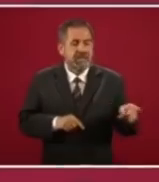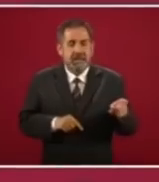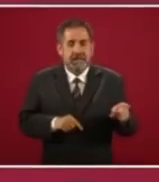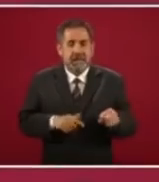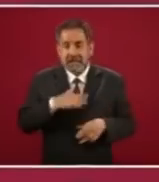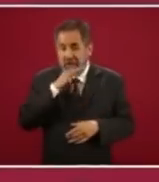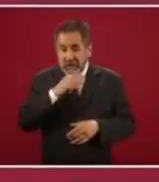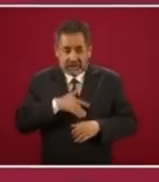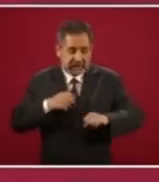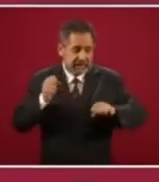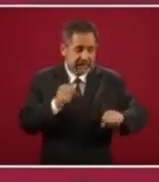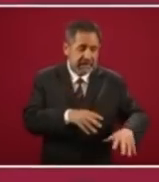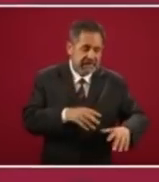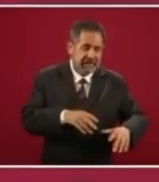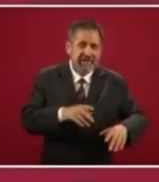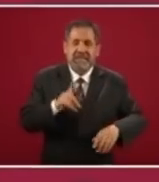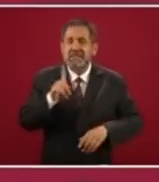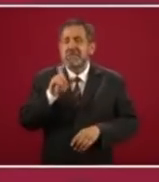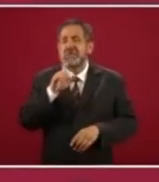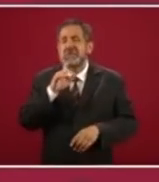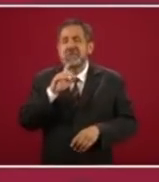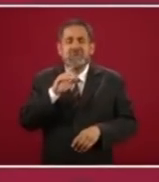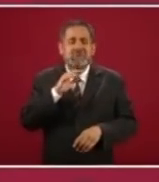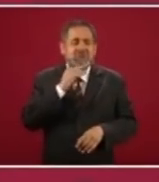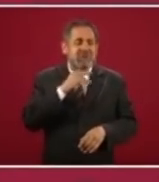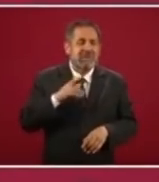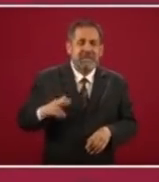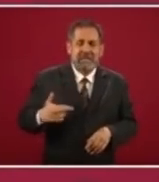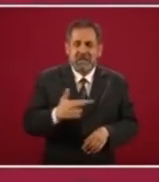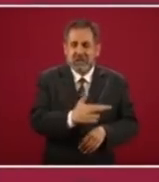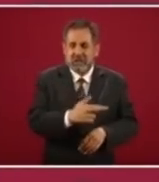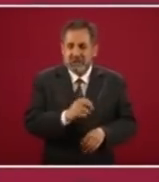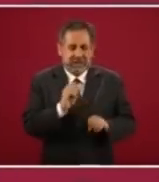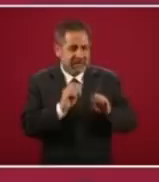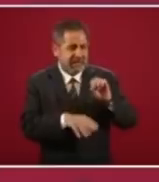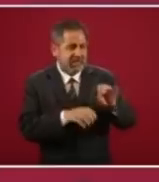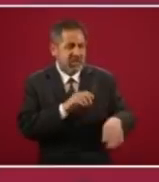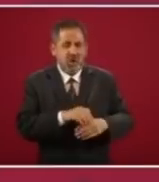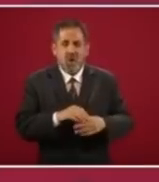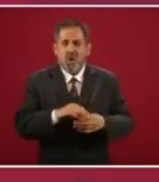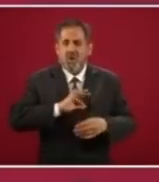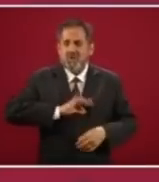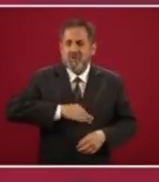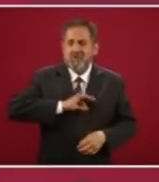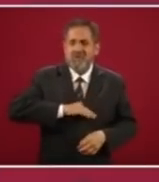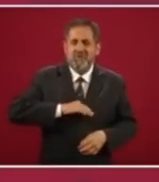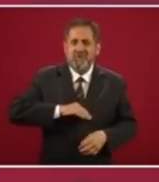desechos, aguas negras, incluso metales